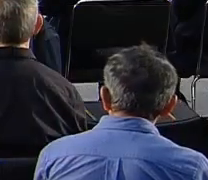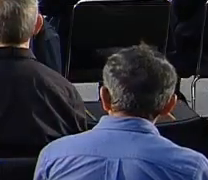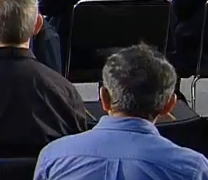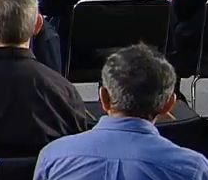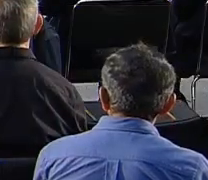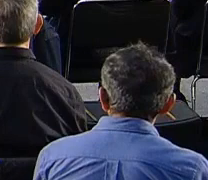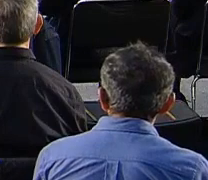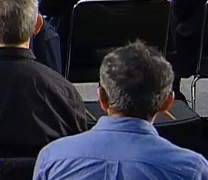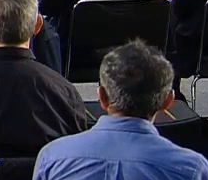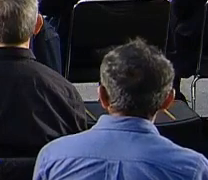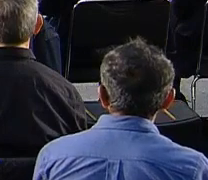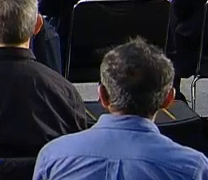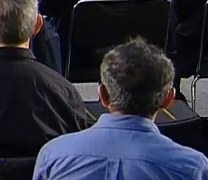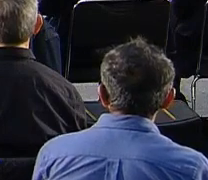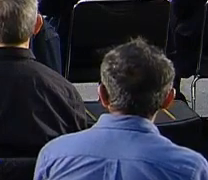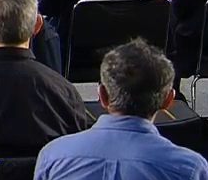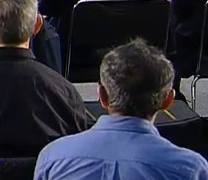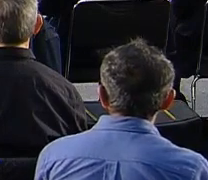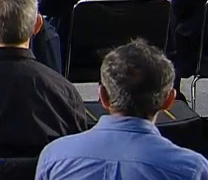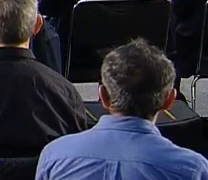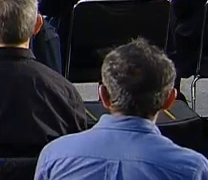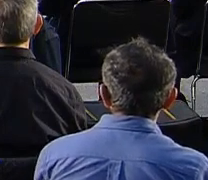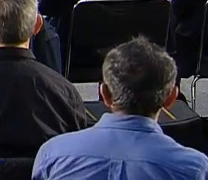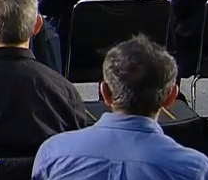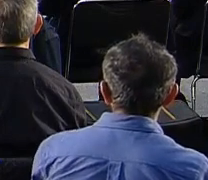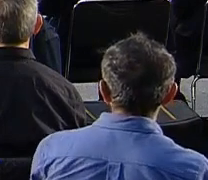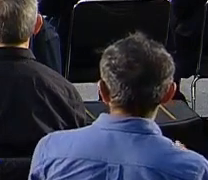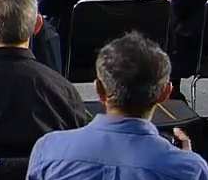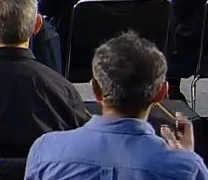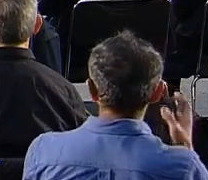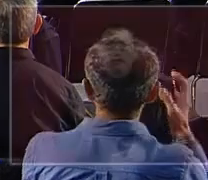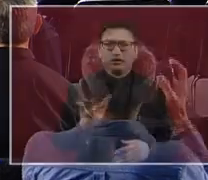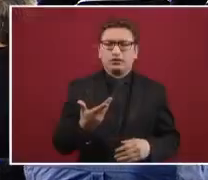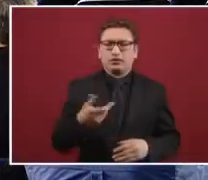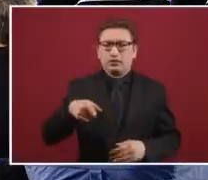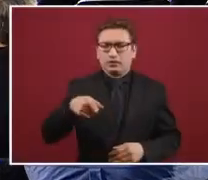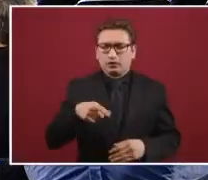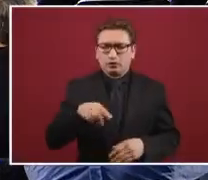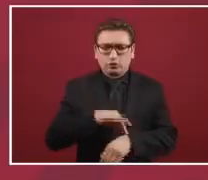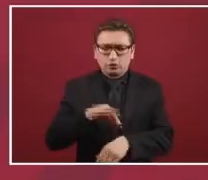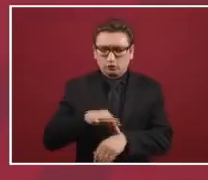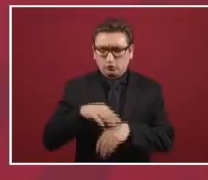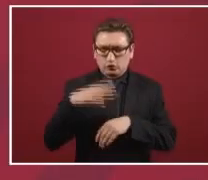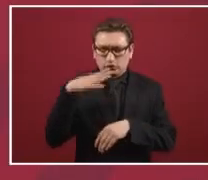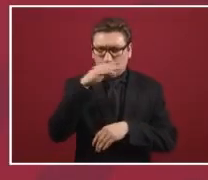médicos mexicanos para contratar médicos cubanos.